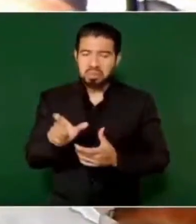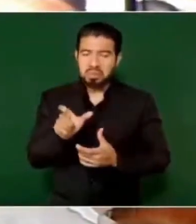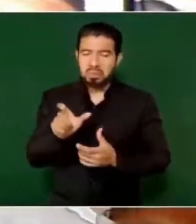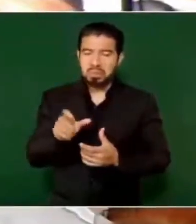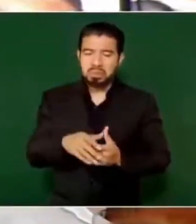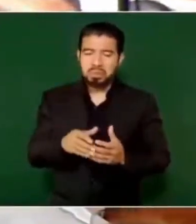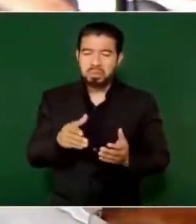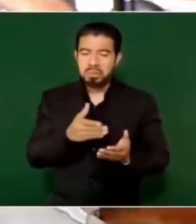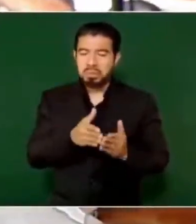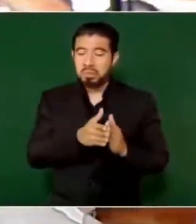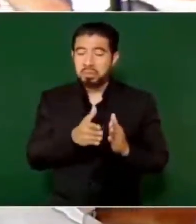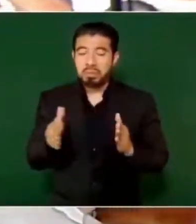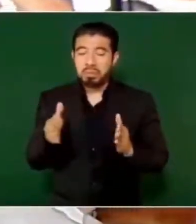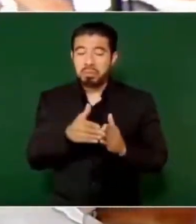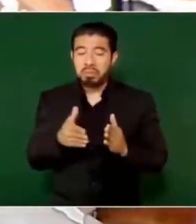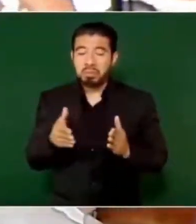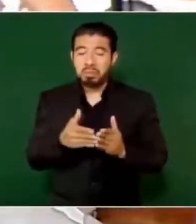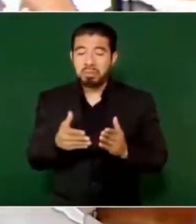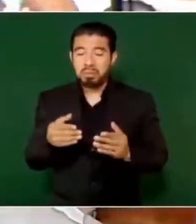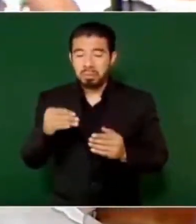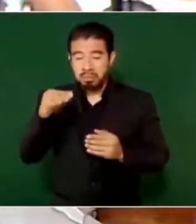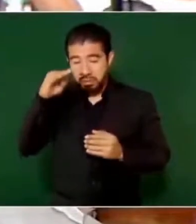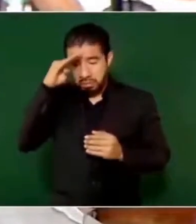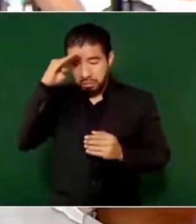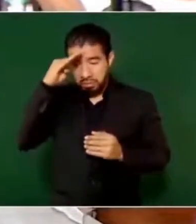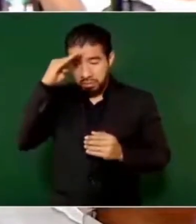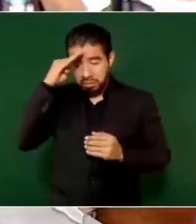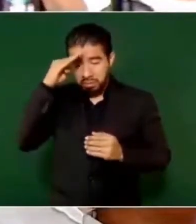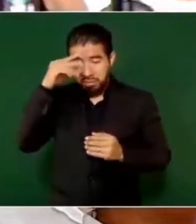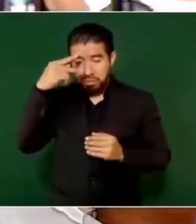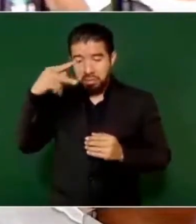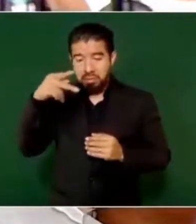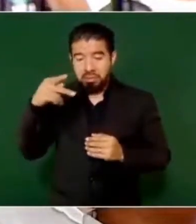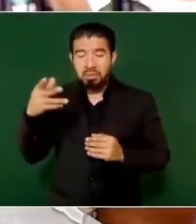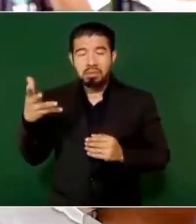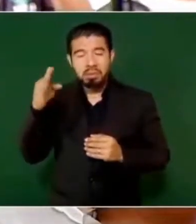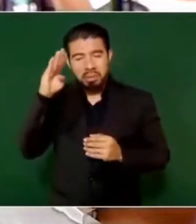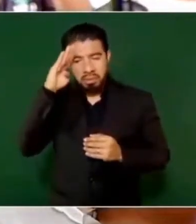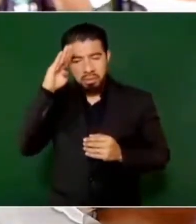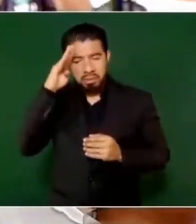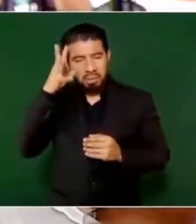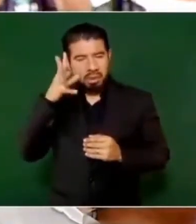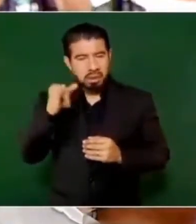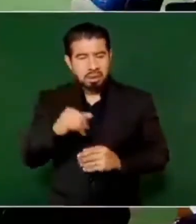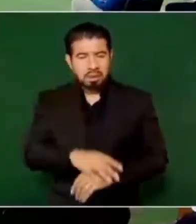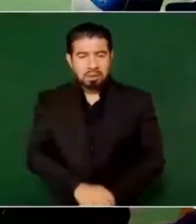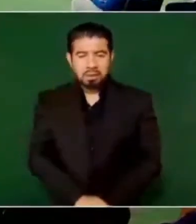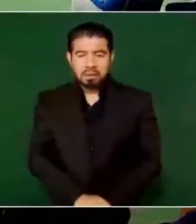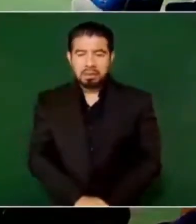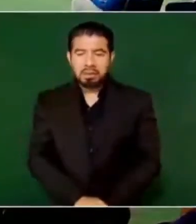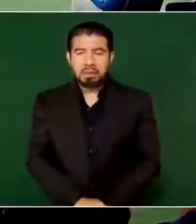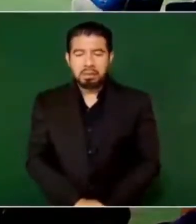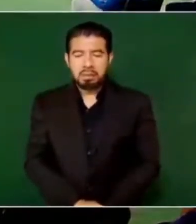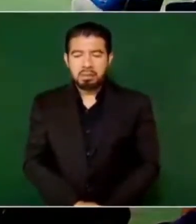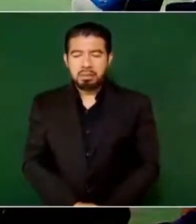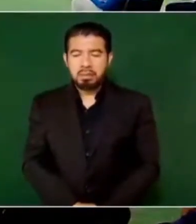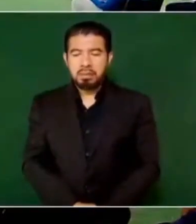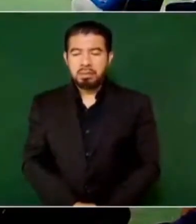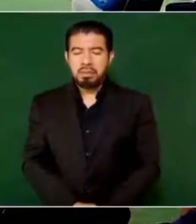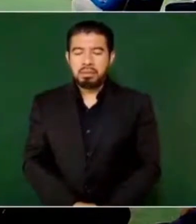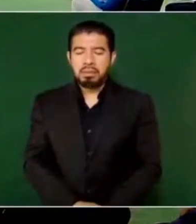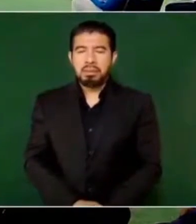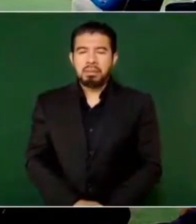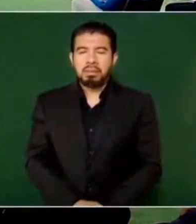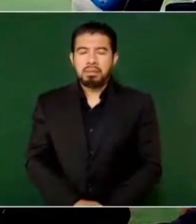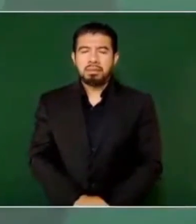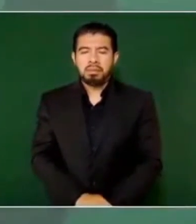en ese tiempo? ¿O qué estaba pensando usted? No, ya hablaba yo de corrupción. Es una cuestión